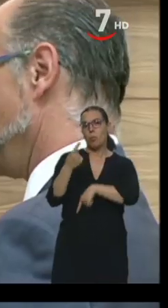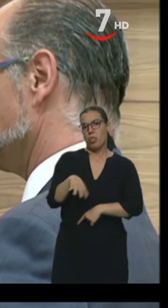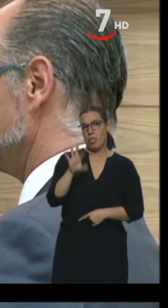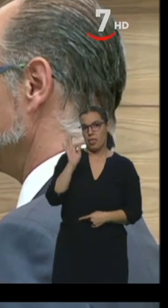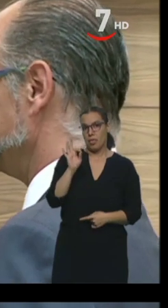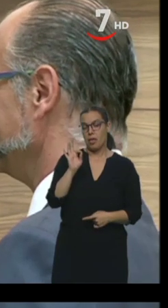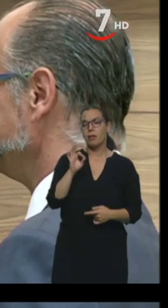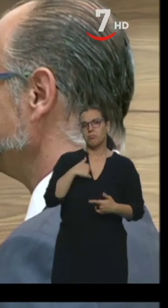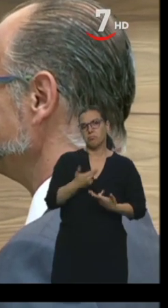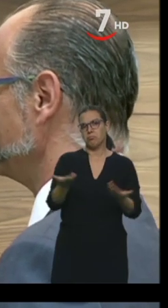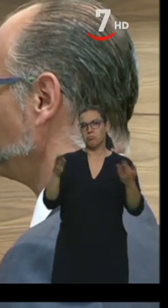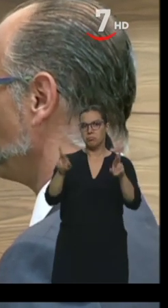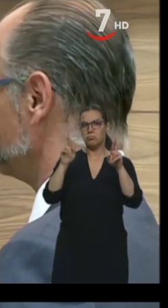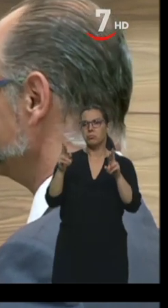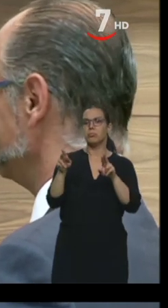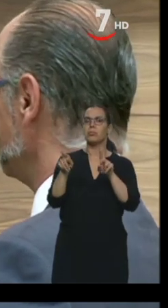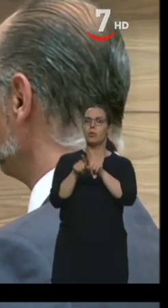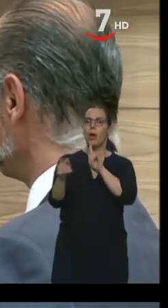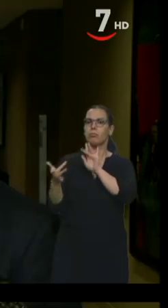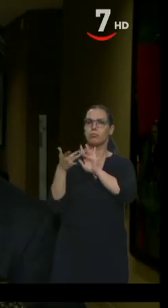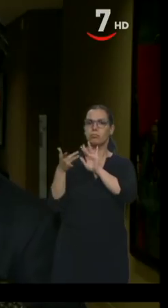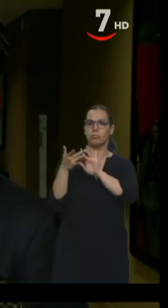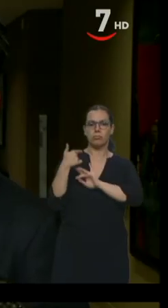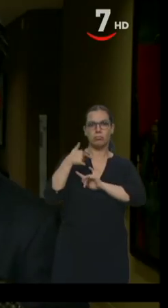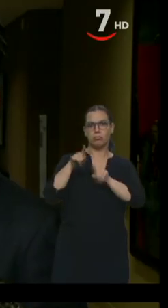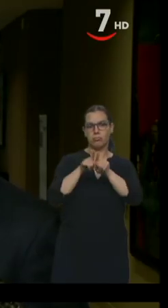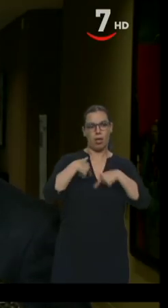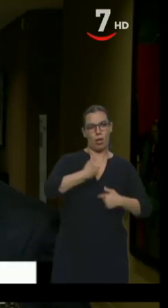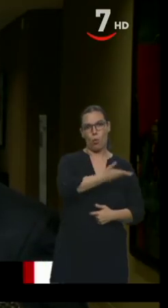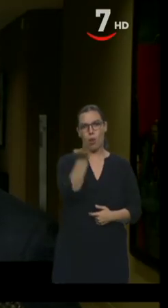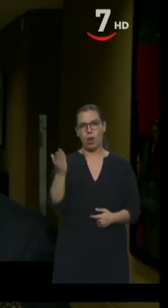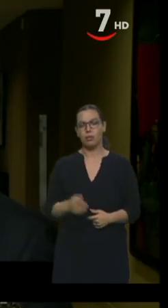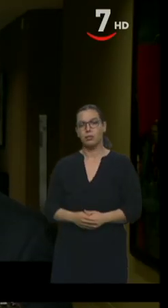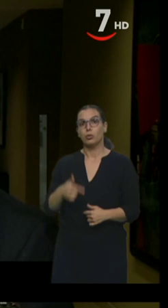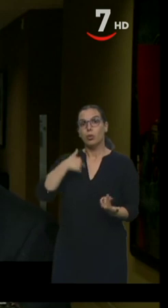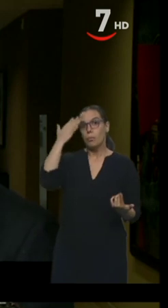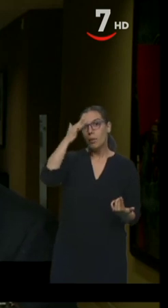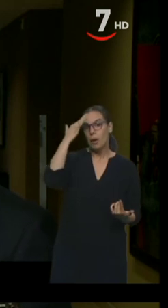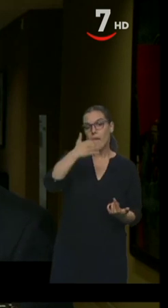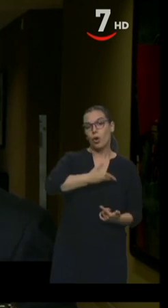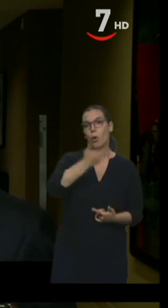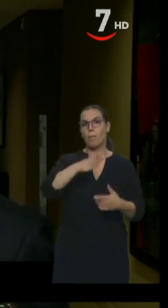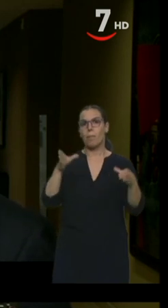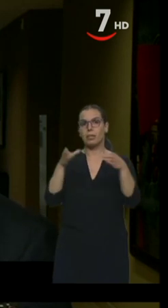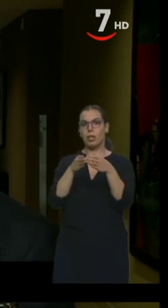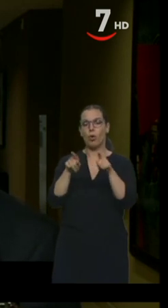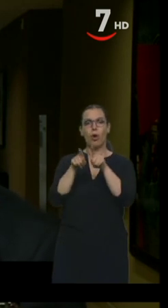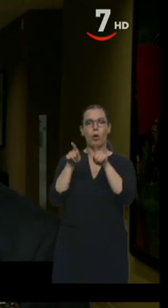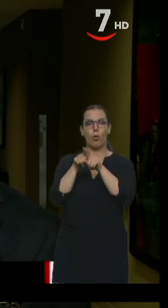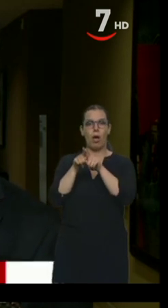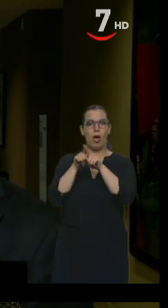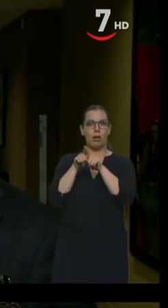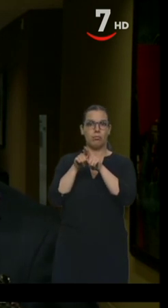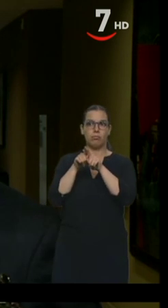y confía en que se le trate como un actor político más. Yo supongo que no hay ningún partido que quiera rechazar sin más el apoyo